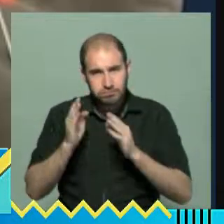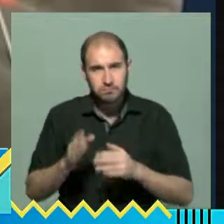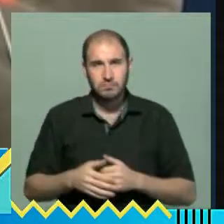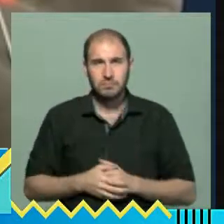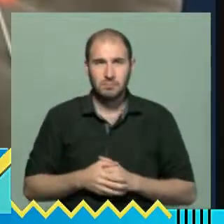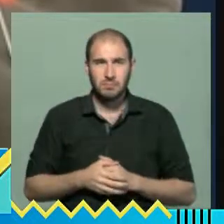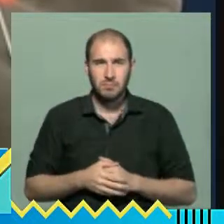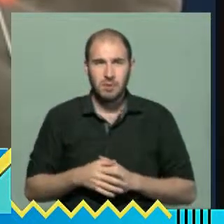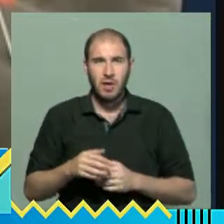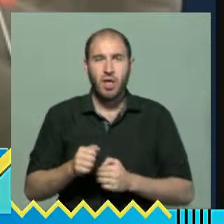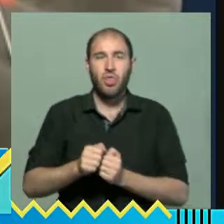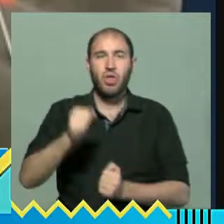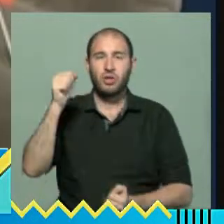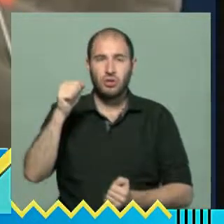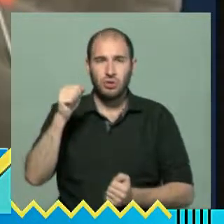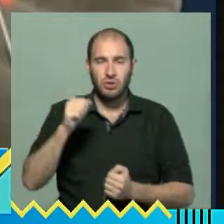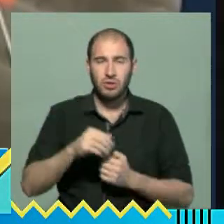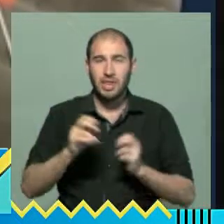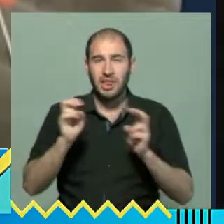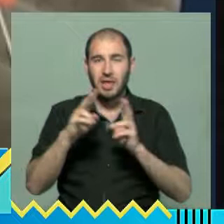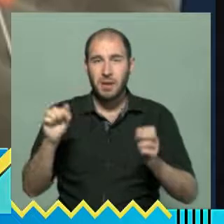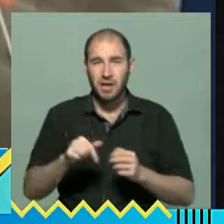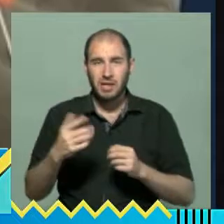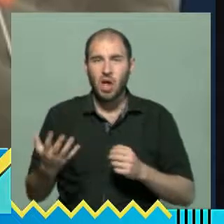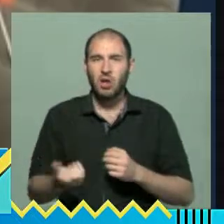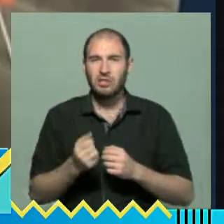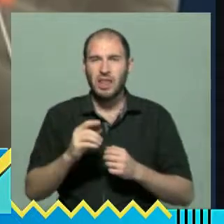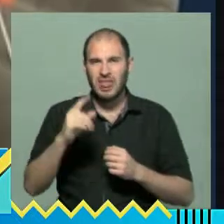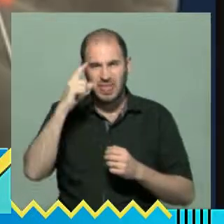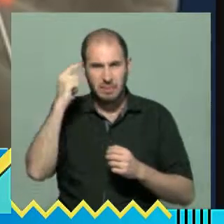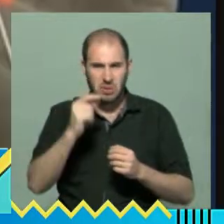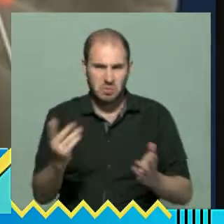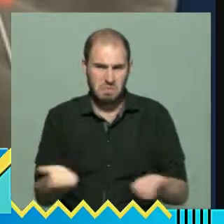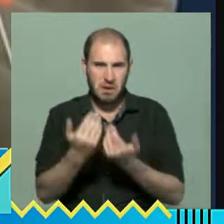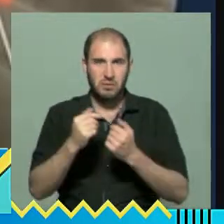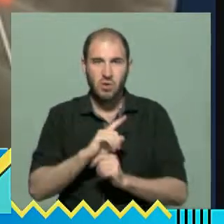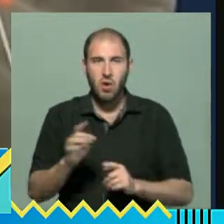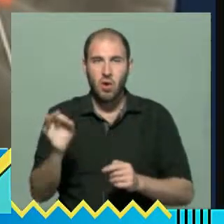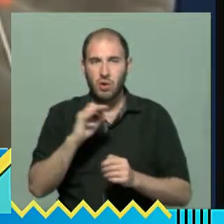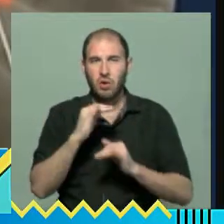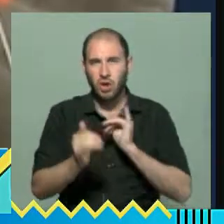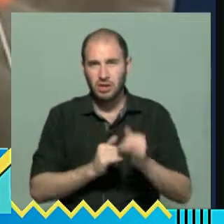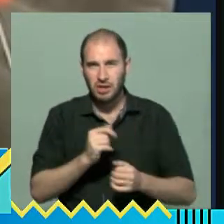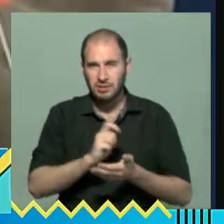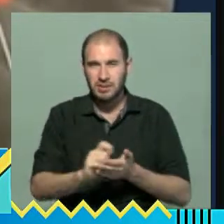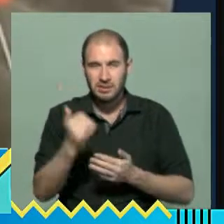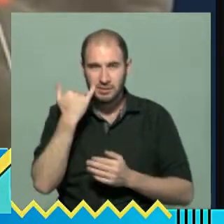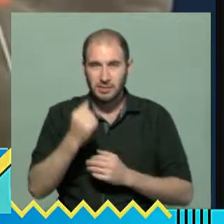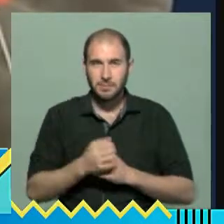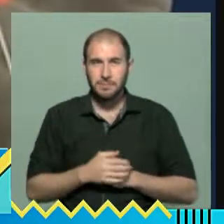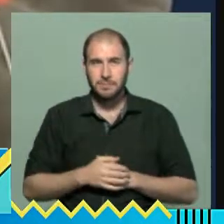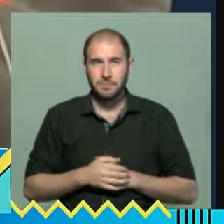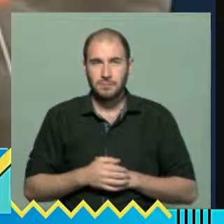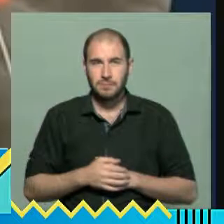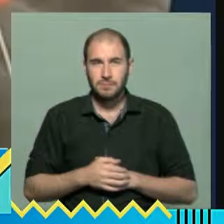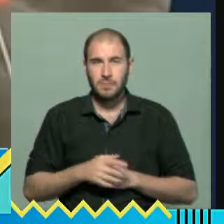concienzudo. Un doctorado, y menos en esta temática, no se obtiene en 10 minutos, ni parafraseando lo ya escrito. Y